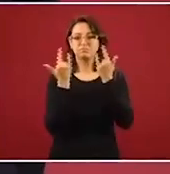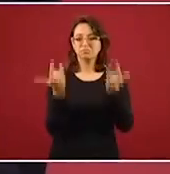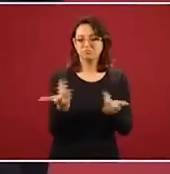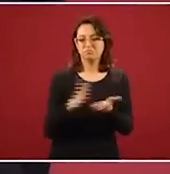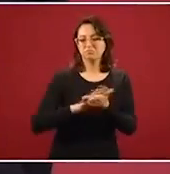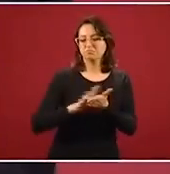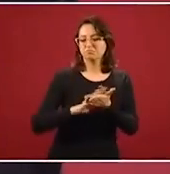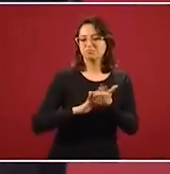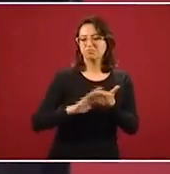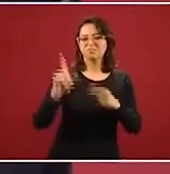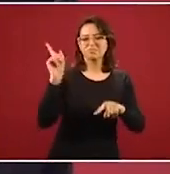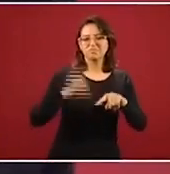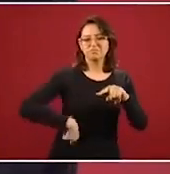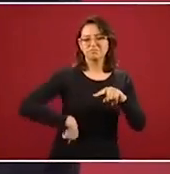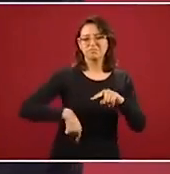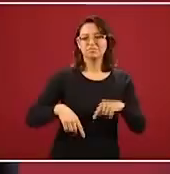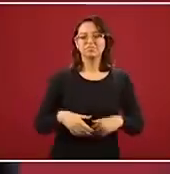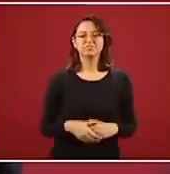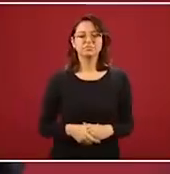y